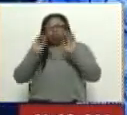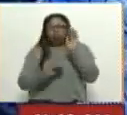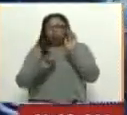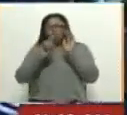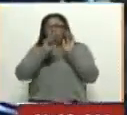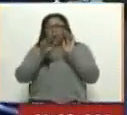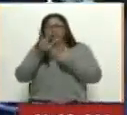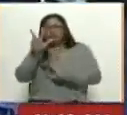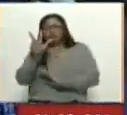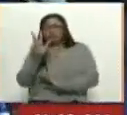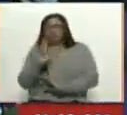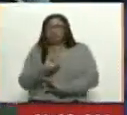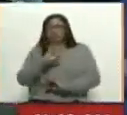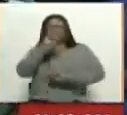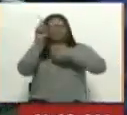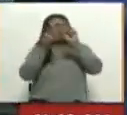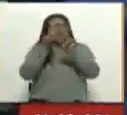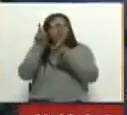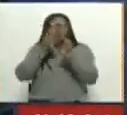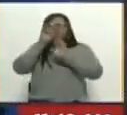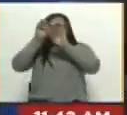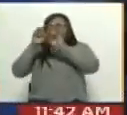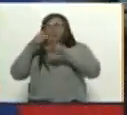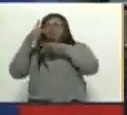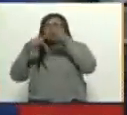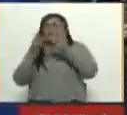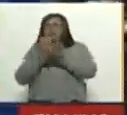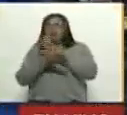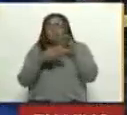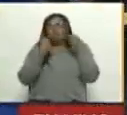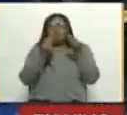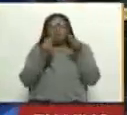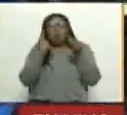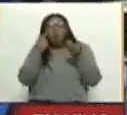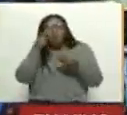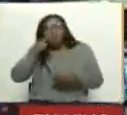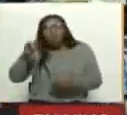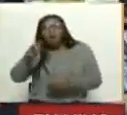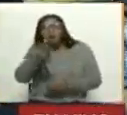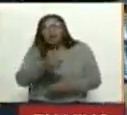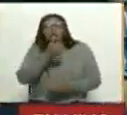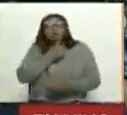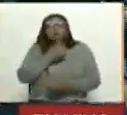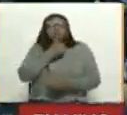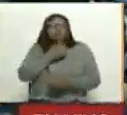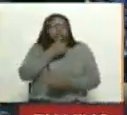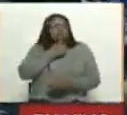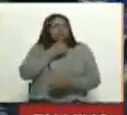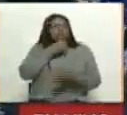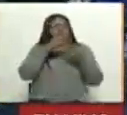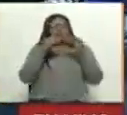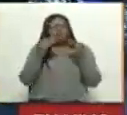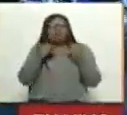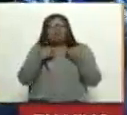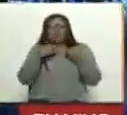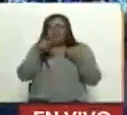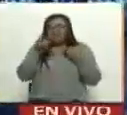se preguntarían los estudios de la política Cómo puede un pueblo sobrevivir con